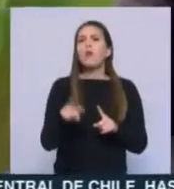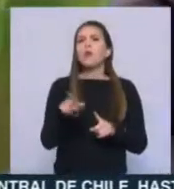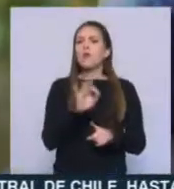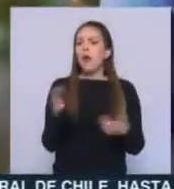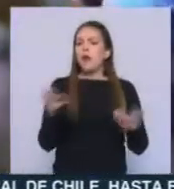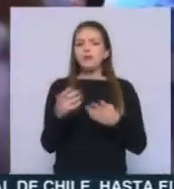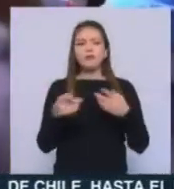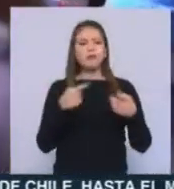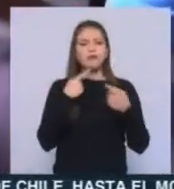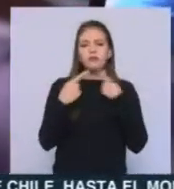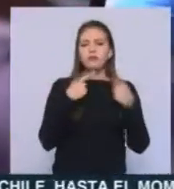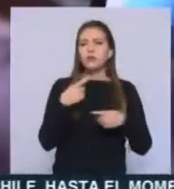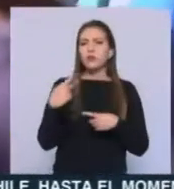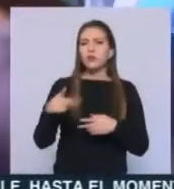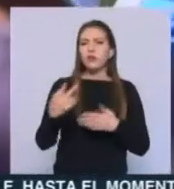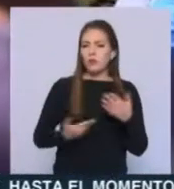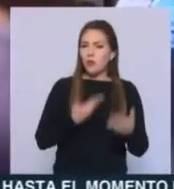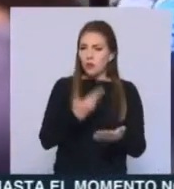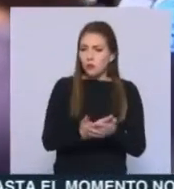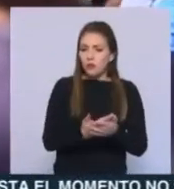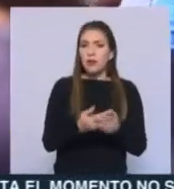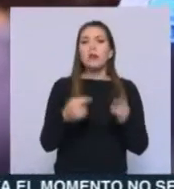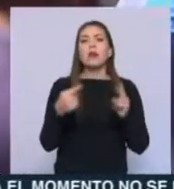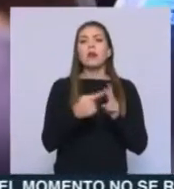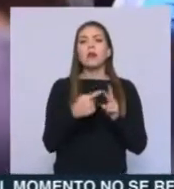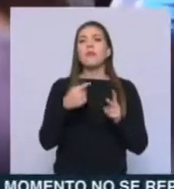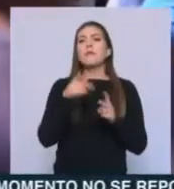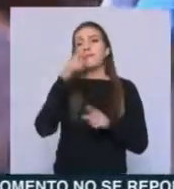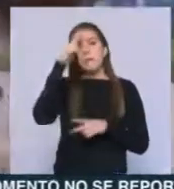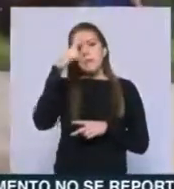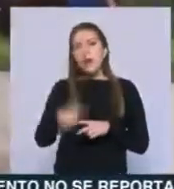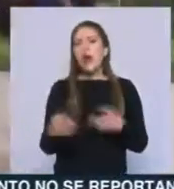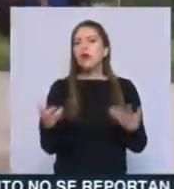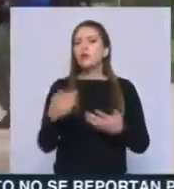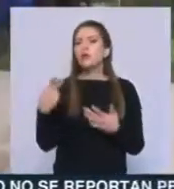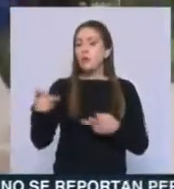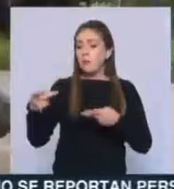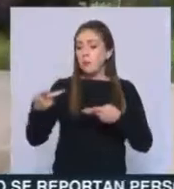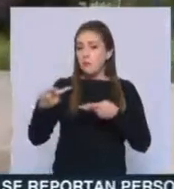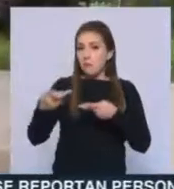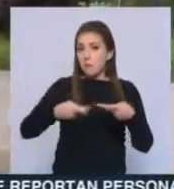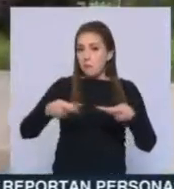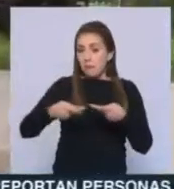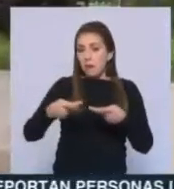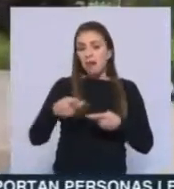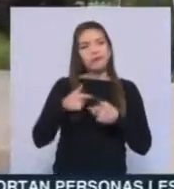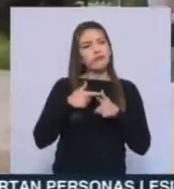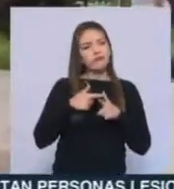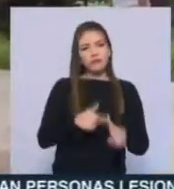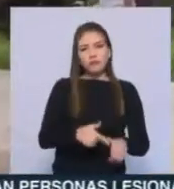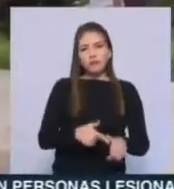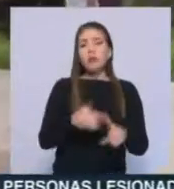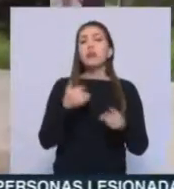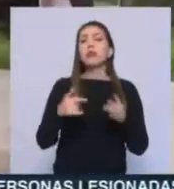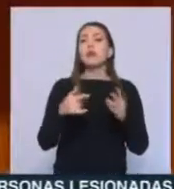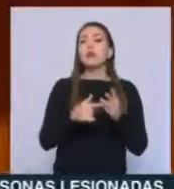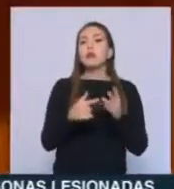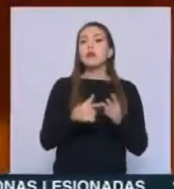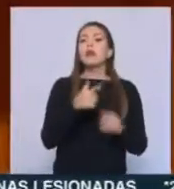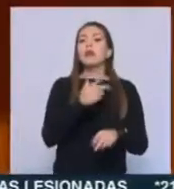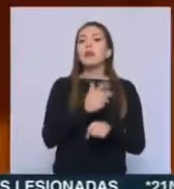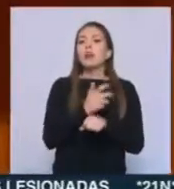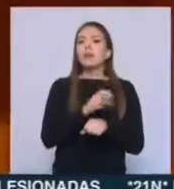propuestas, que México seguirá su estrategia y que Estados Unidos se compromete a reforzar la cooperación en el sur de México y